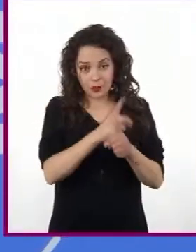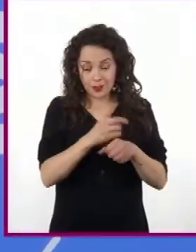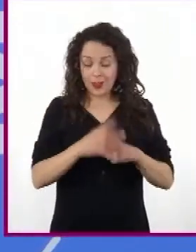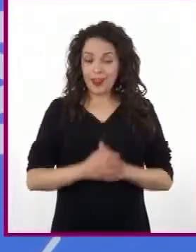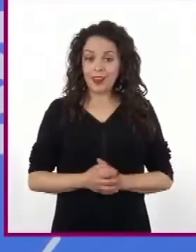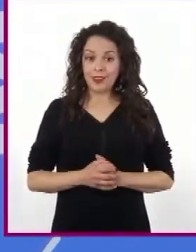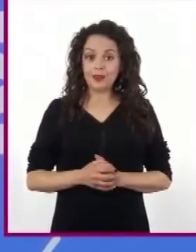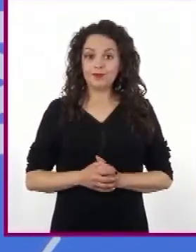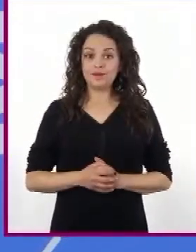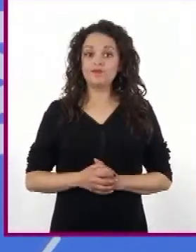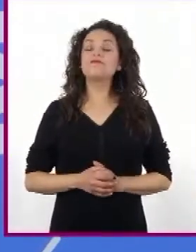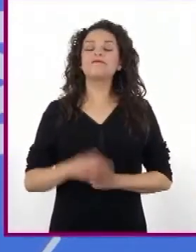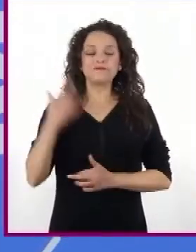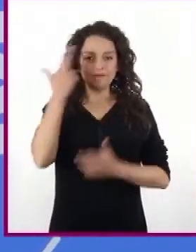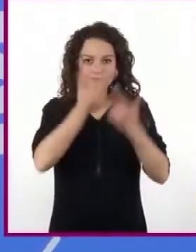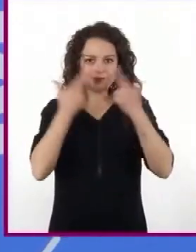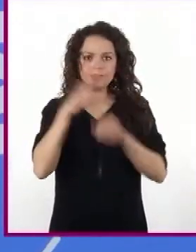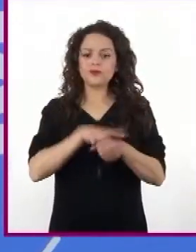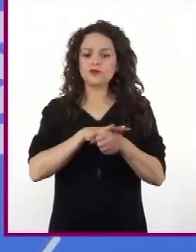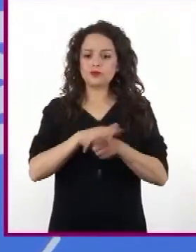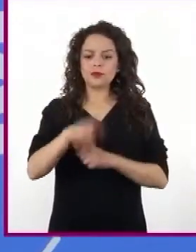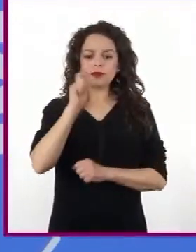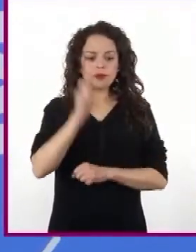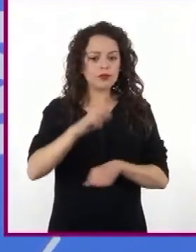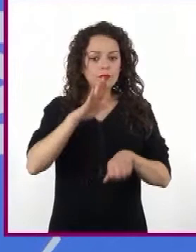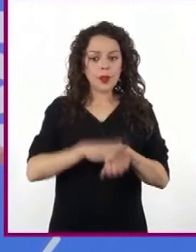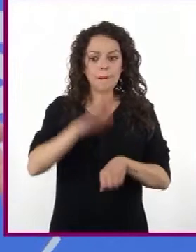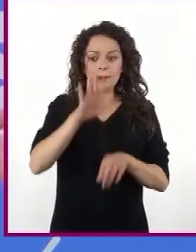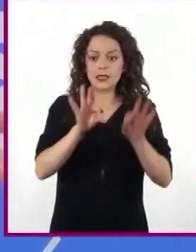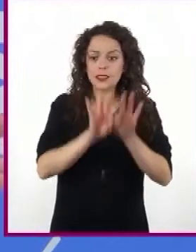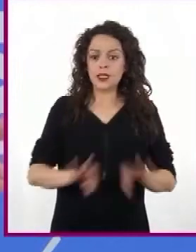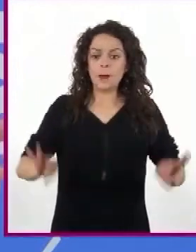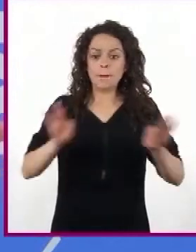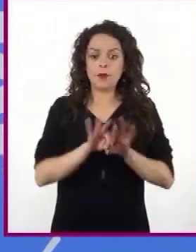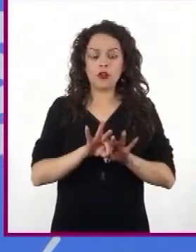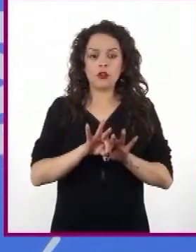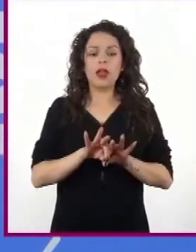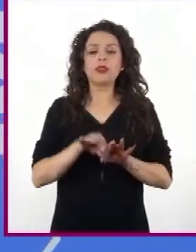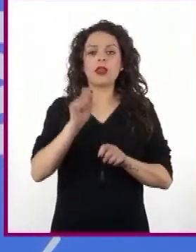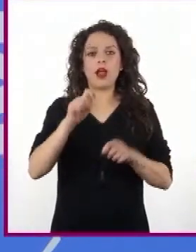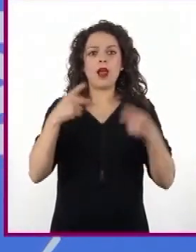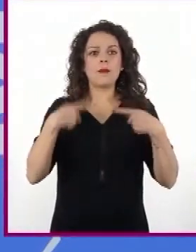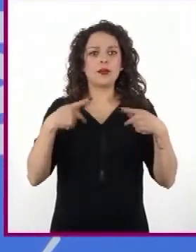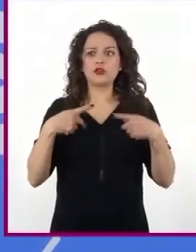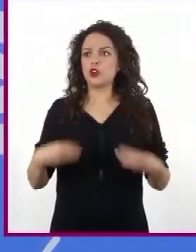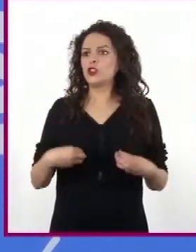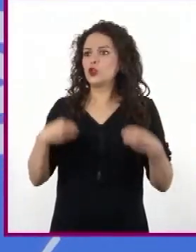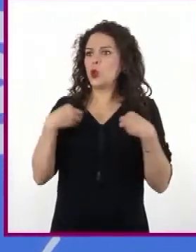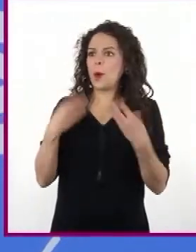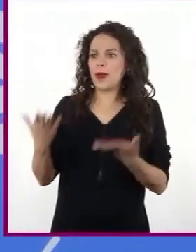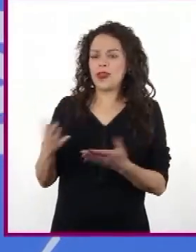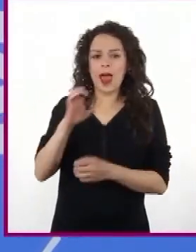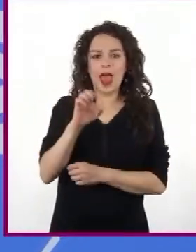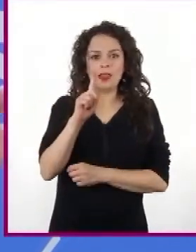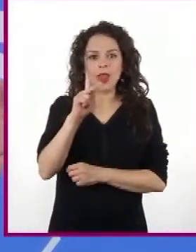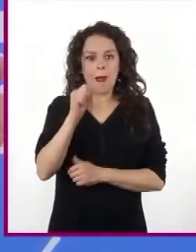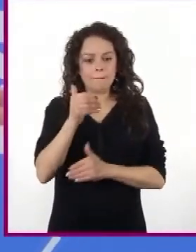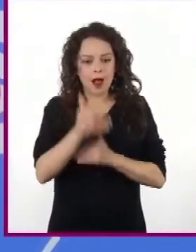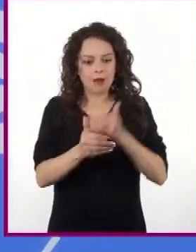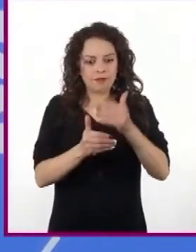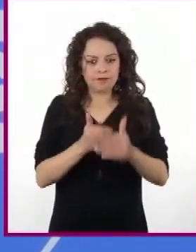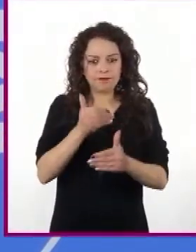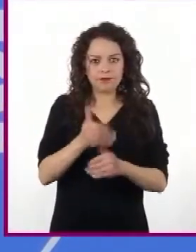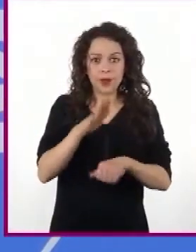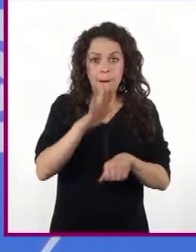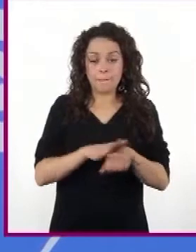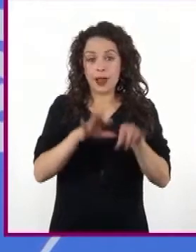Justamente, revisaremos cuáles fueron los momentos más importantes en la vida de algunos personajes, las etapas y los trayectos más